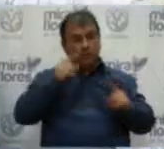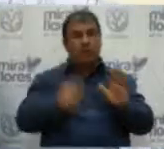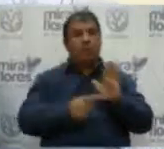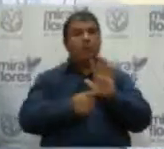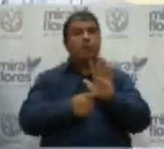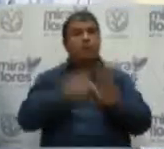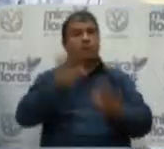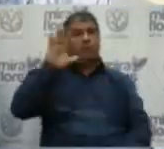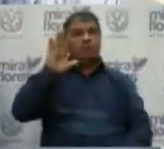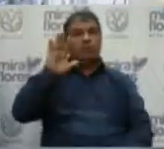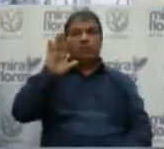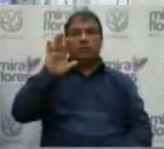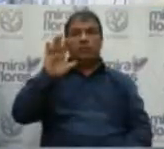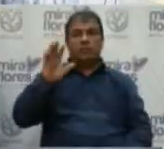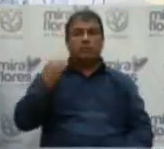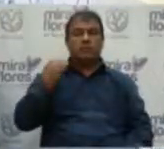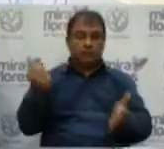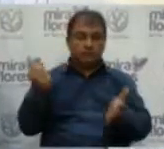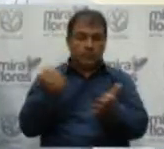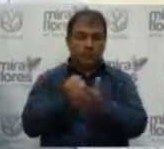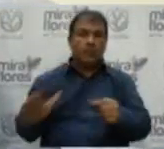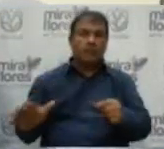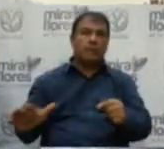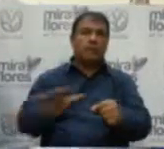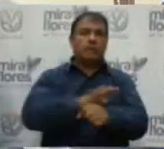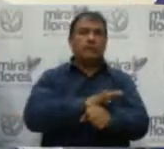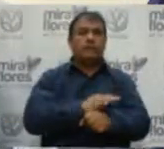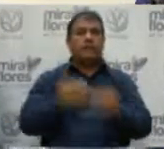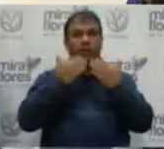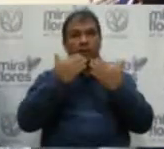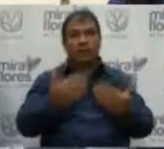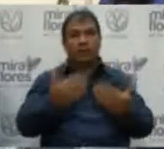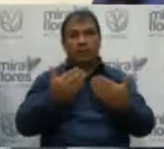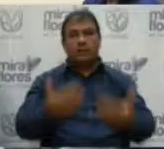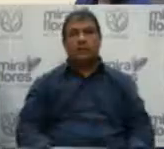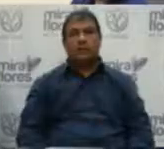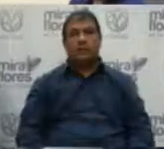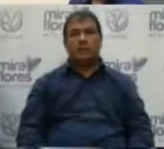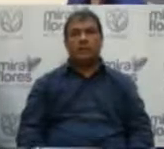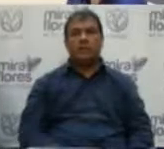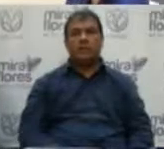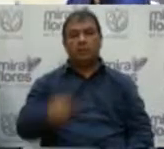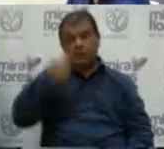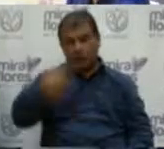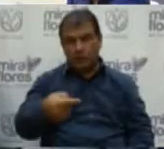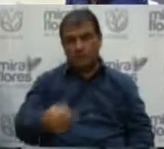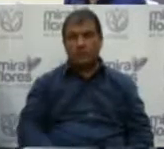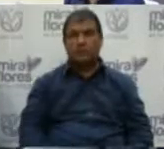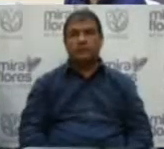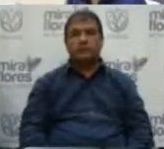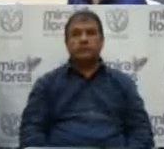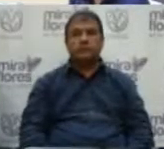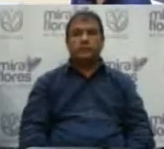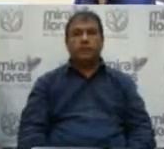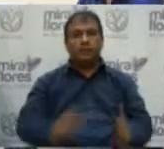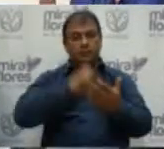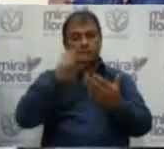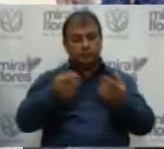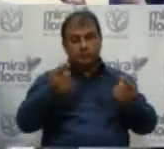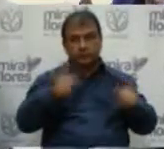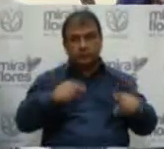conformidad. También se aprueba por unanimidad de votos. Muchísimas gracias. Vamos al siguiente punto. Proyecto